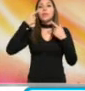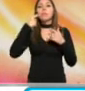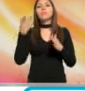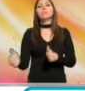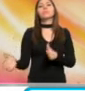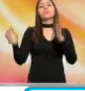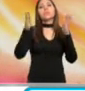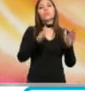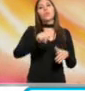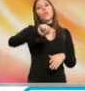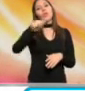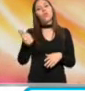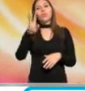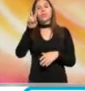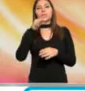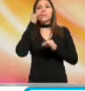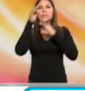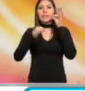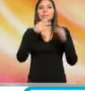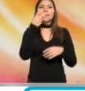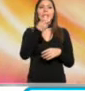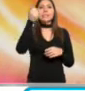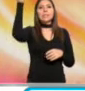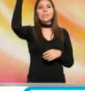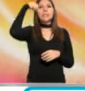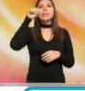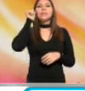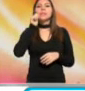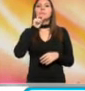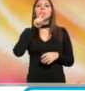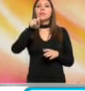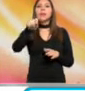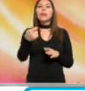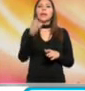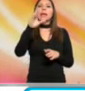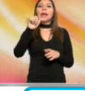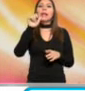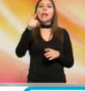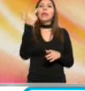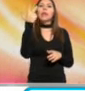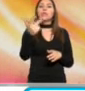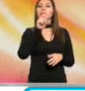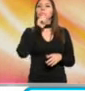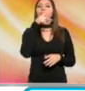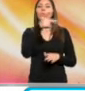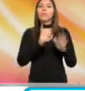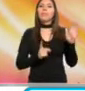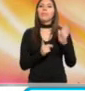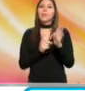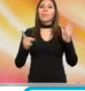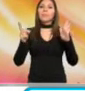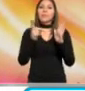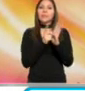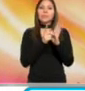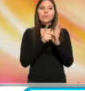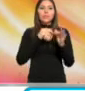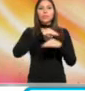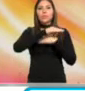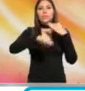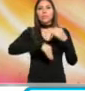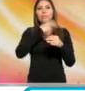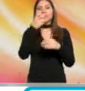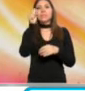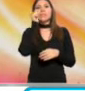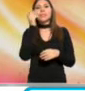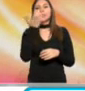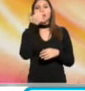otro canal, pero él decía que este era el Chavo que vivía en ese número de departamento, en espacio, ¿no? Claro. Fíjense cómo todo le da un sentido.